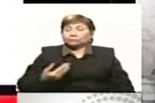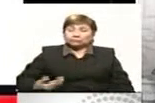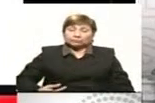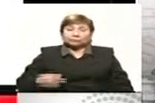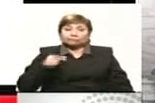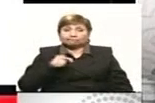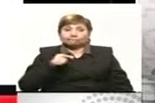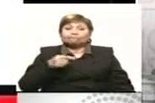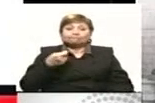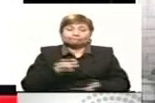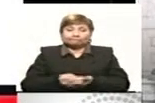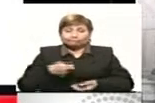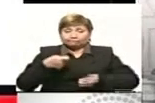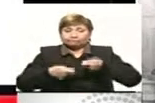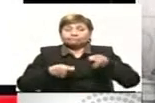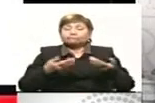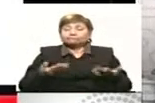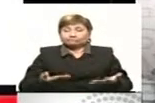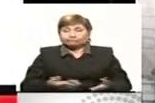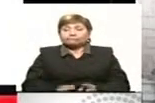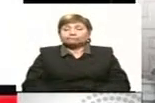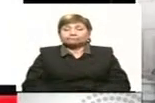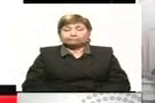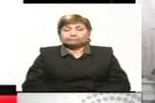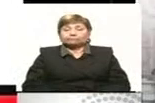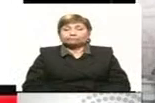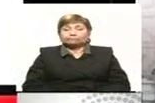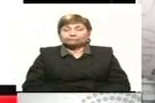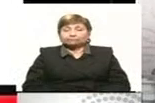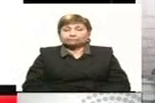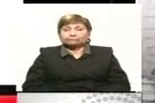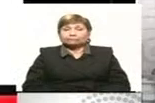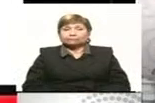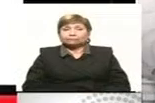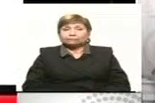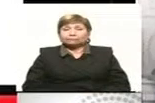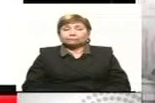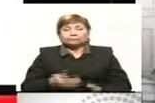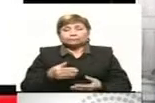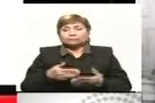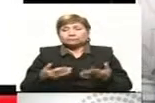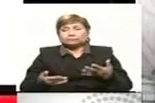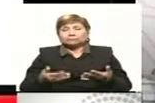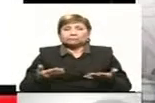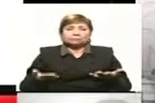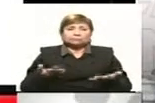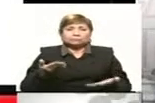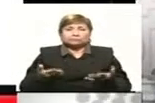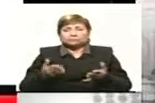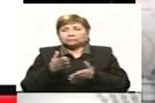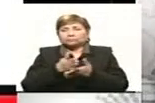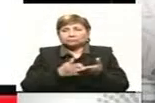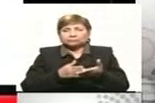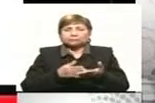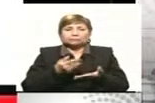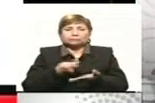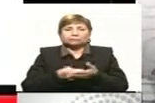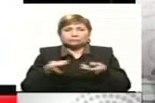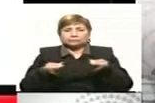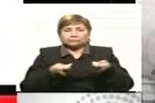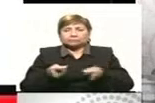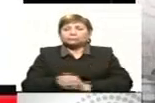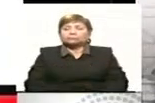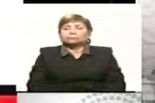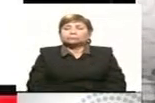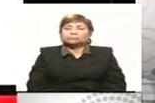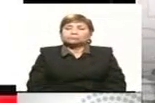ha entregado las concesiones, digamos, ¿no? ¿No? Y bueno, una parte de gestión administrativa.